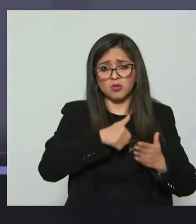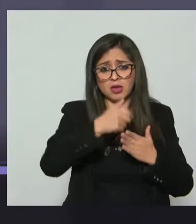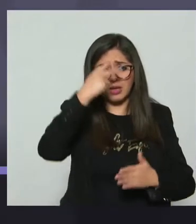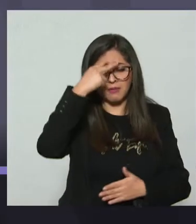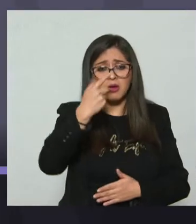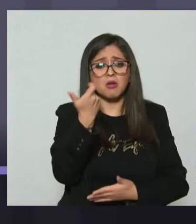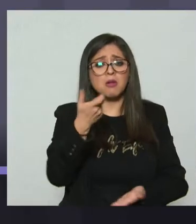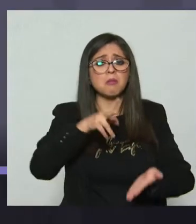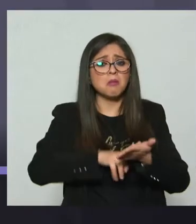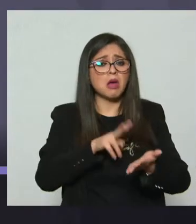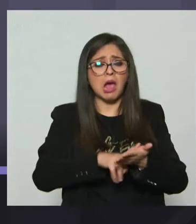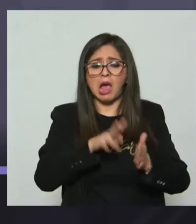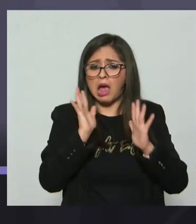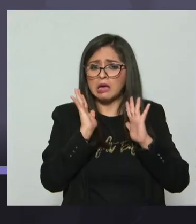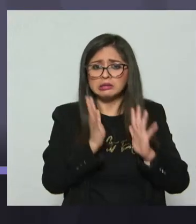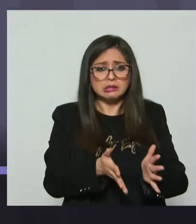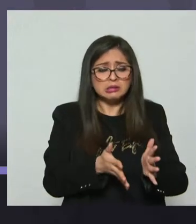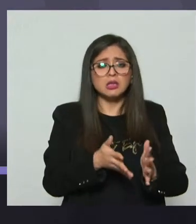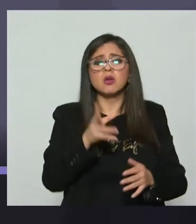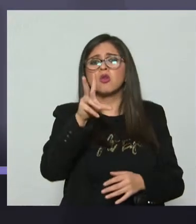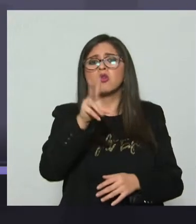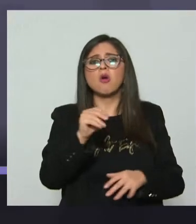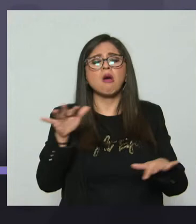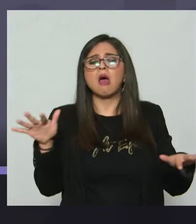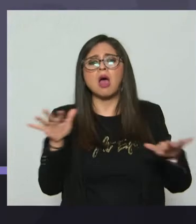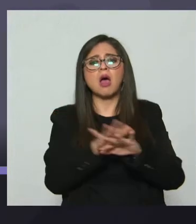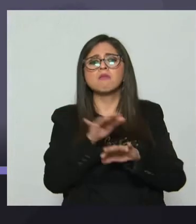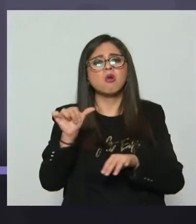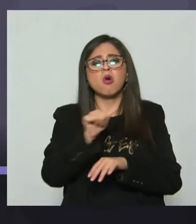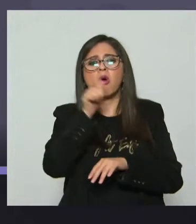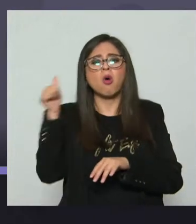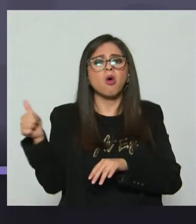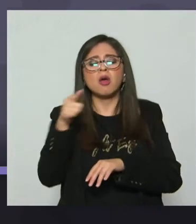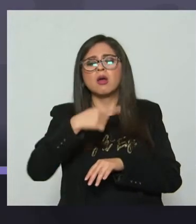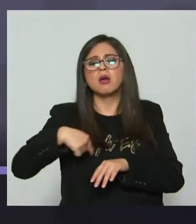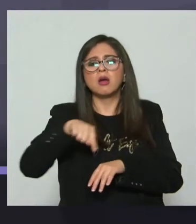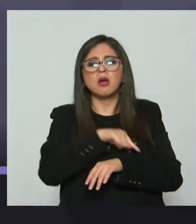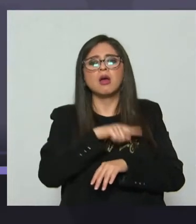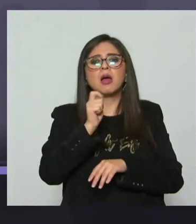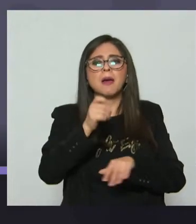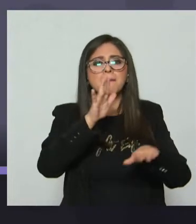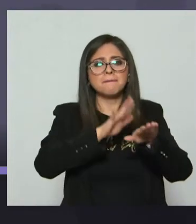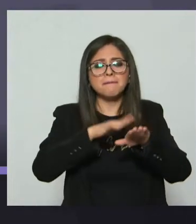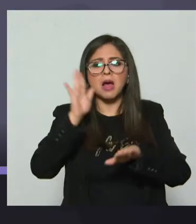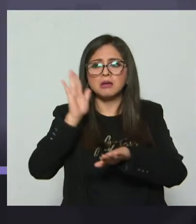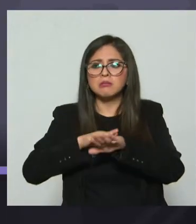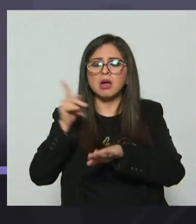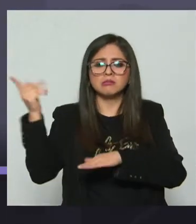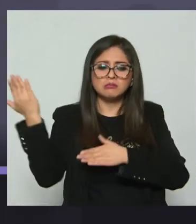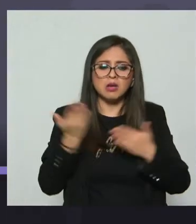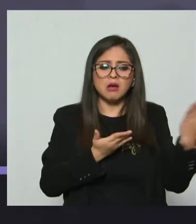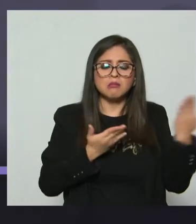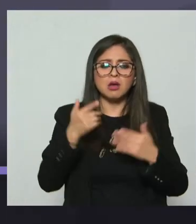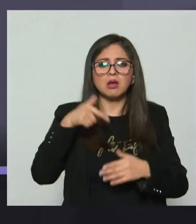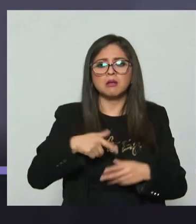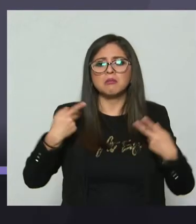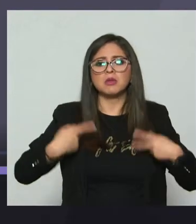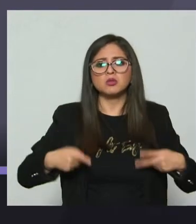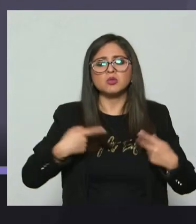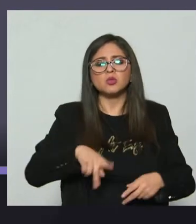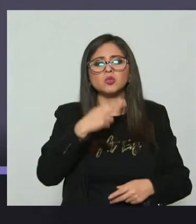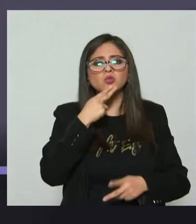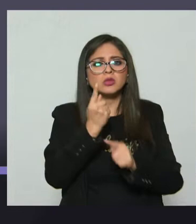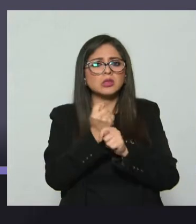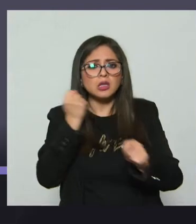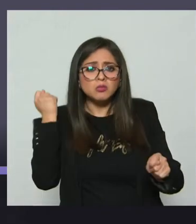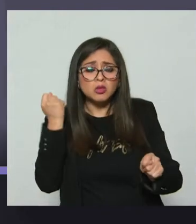están. No va a haber ninguna otra manera en la cual podamos seguir atrayendo gente a este medio de transporte si